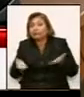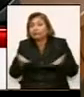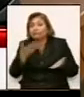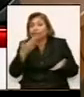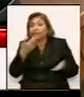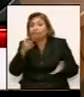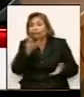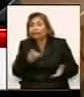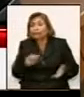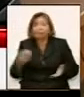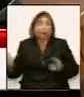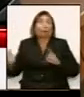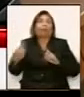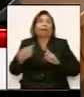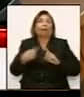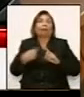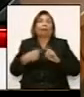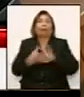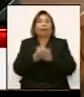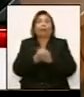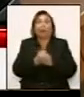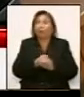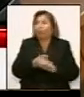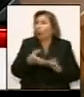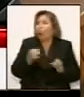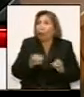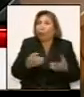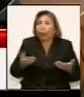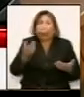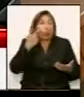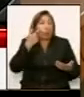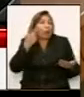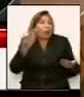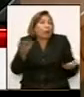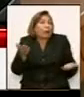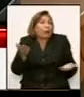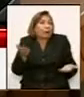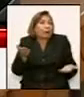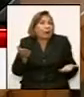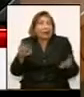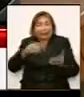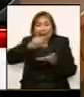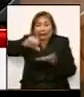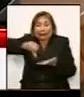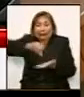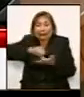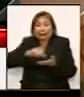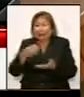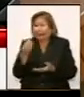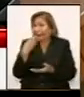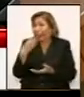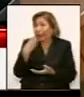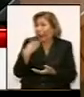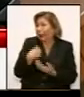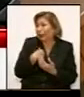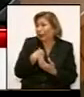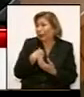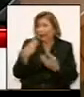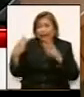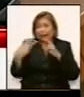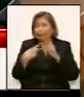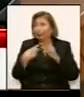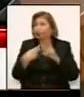que puede ser un amigo total si es una persona que no conozco y me lo crucé en el parque si me estáis no todas estas cosas